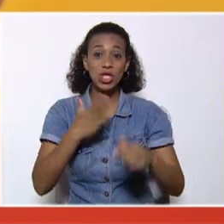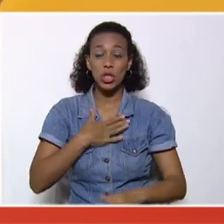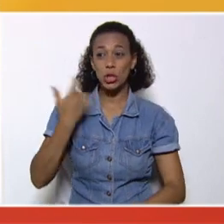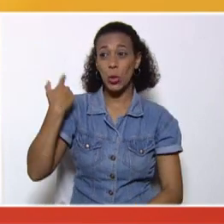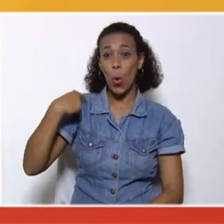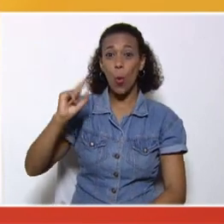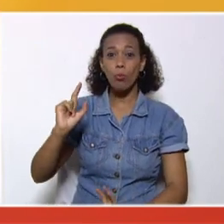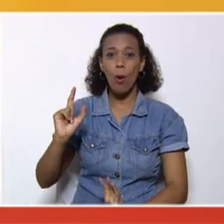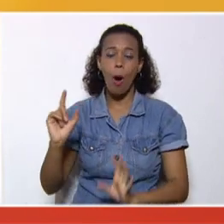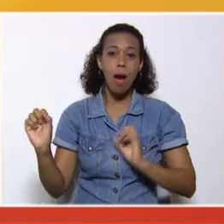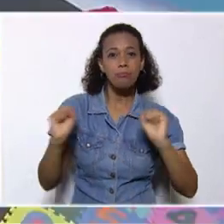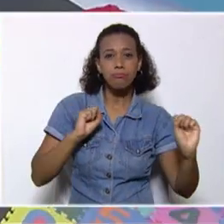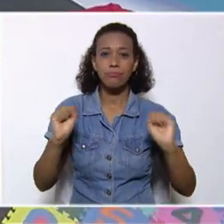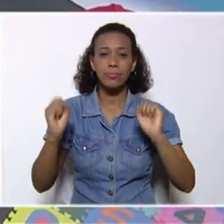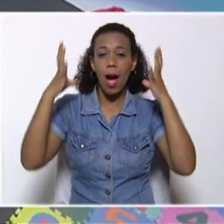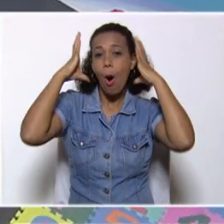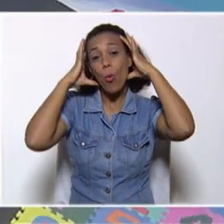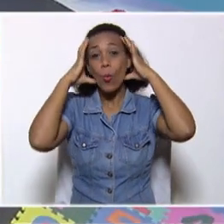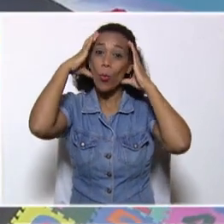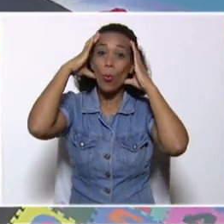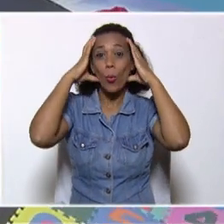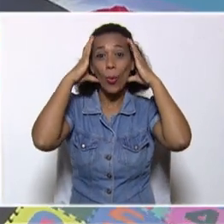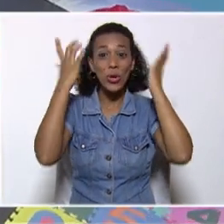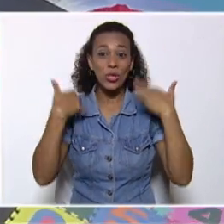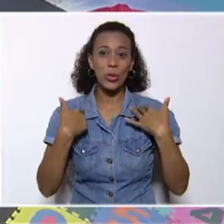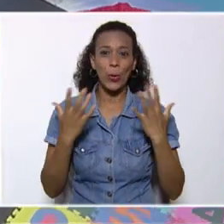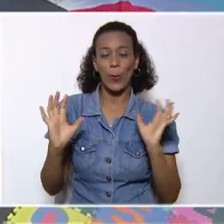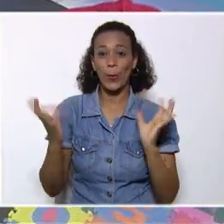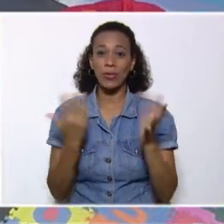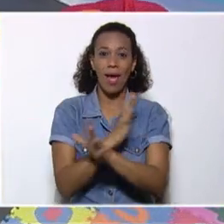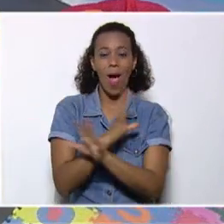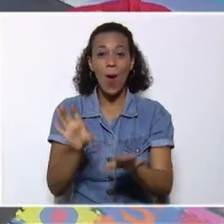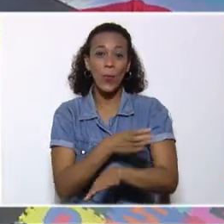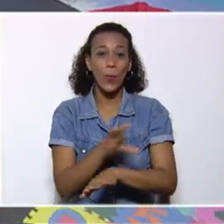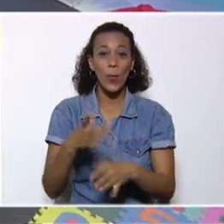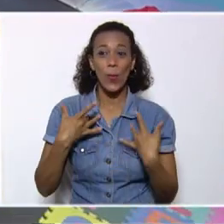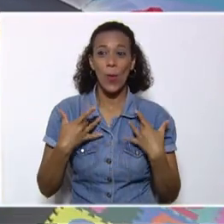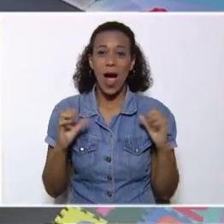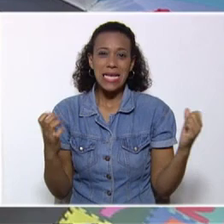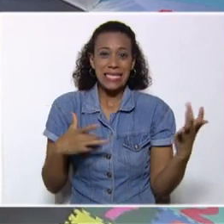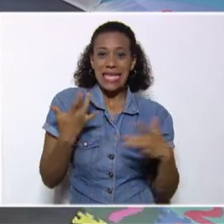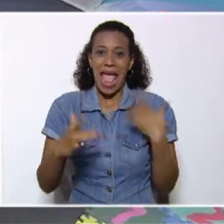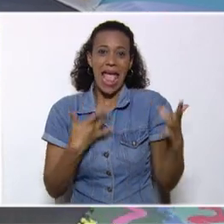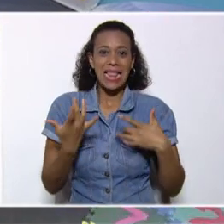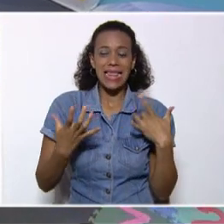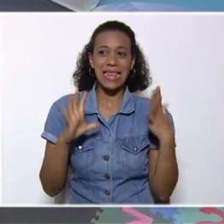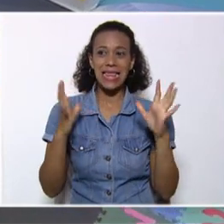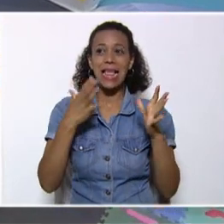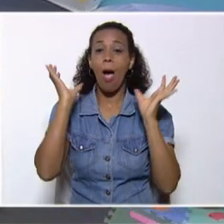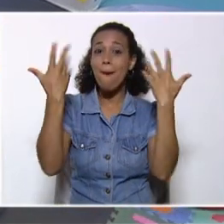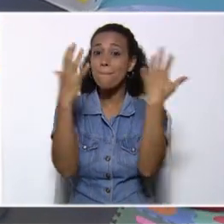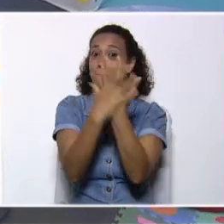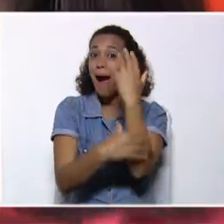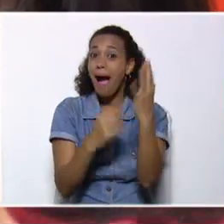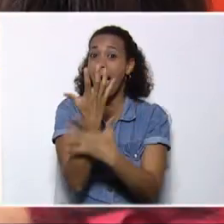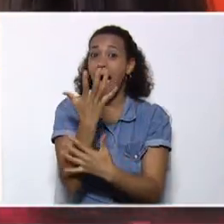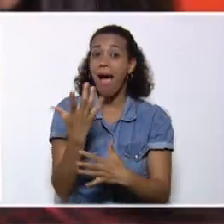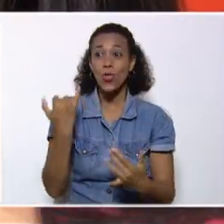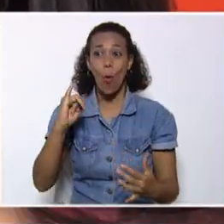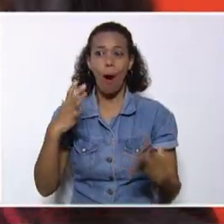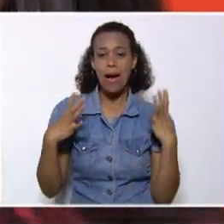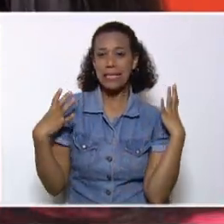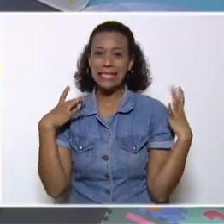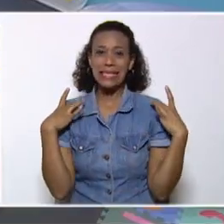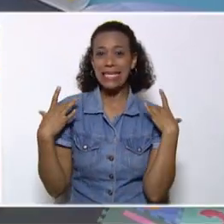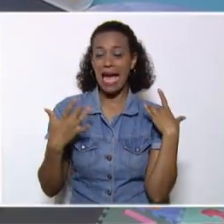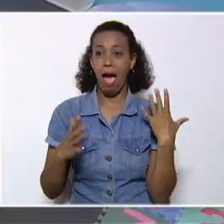yo tengo un ritmo en mi cabeza. Yo tengo un ritmo en mis manos. Yo